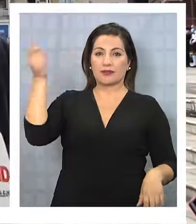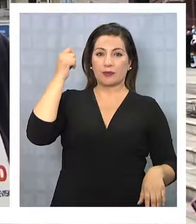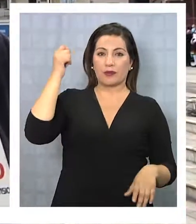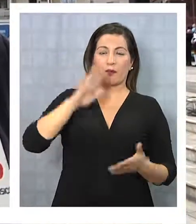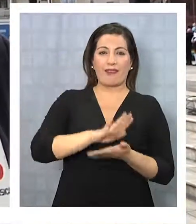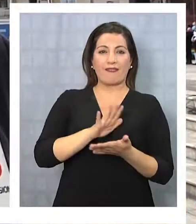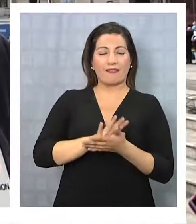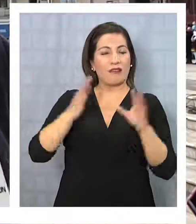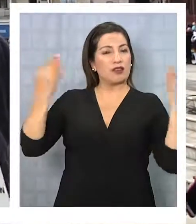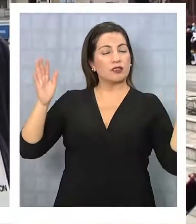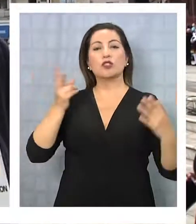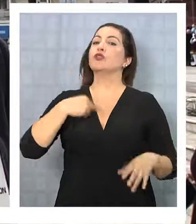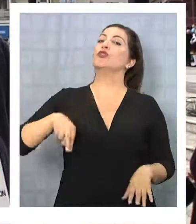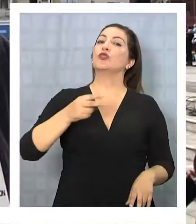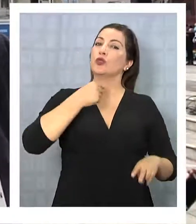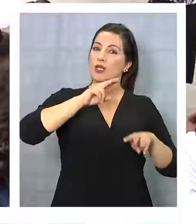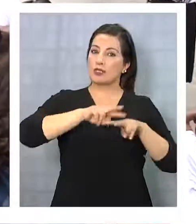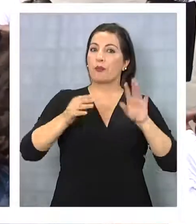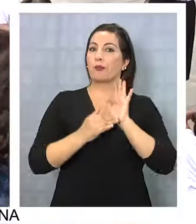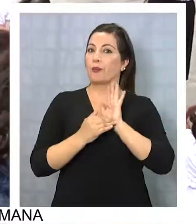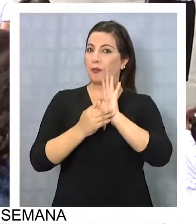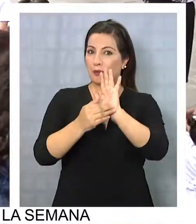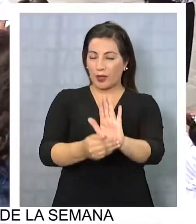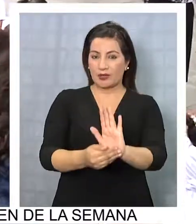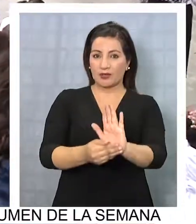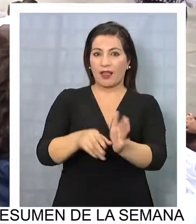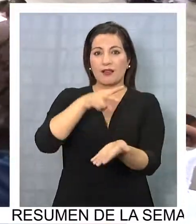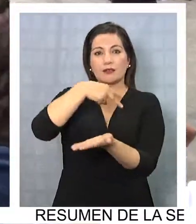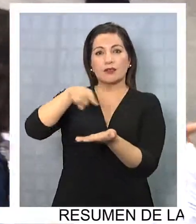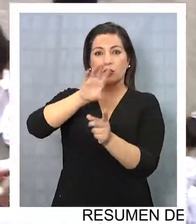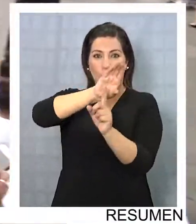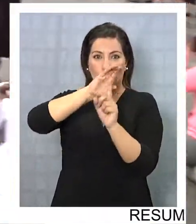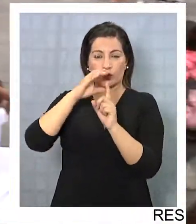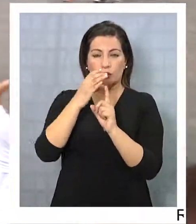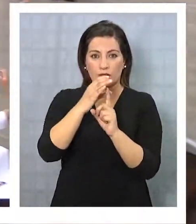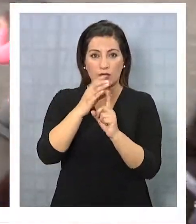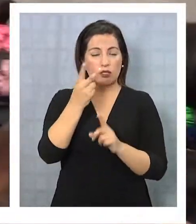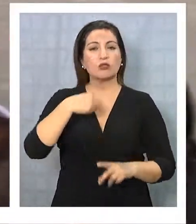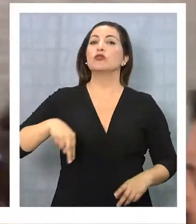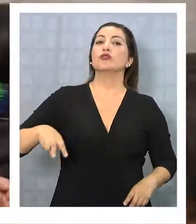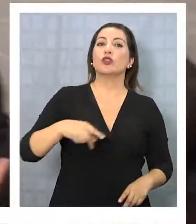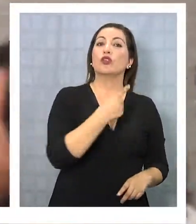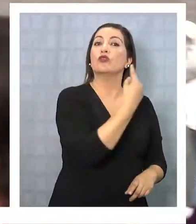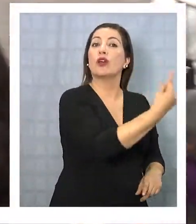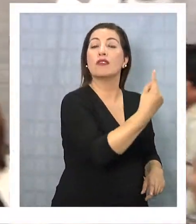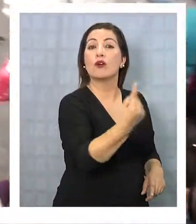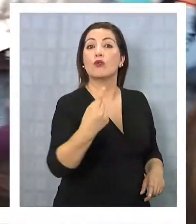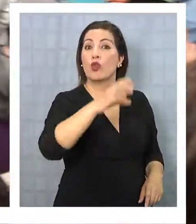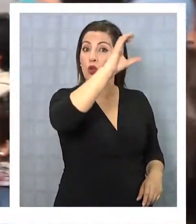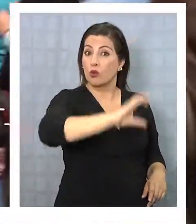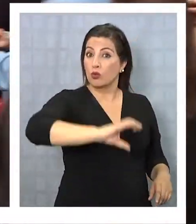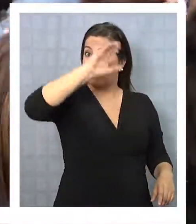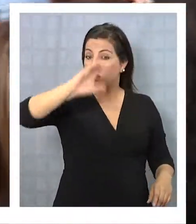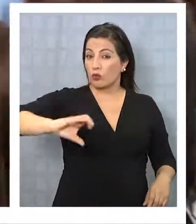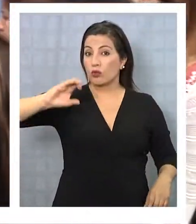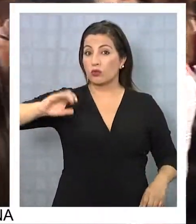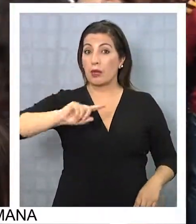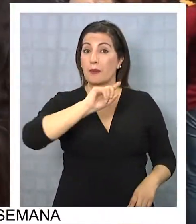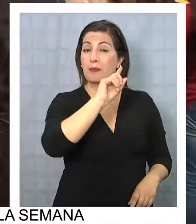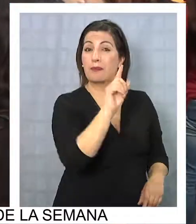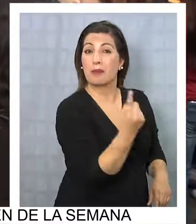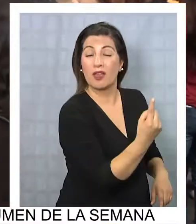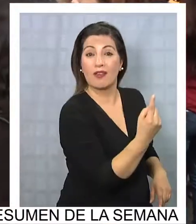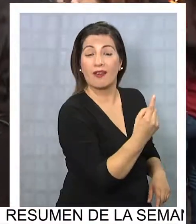patria, nosotros hacemos esta muestra artística cultural, en la cual todos los cursos, desde pre-kinder hasta cuarto medio,